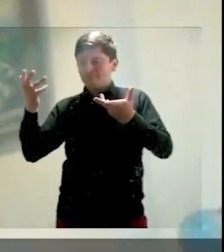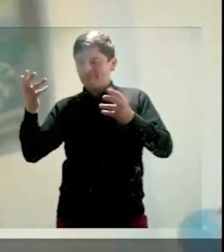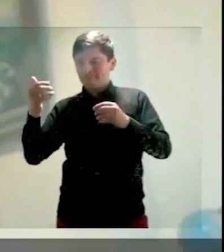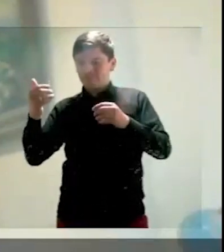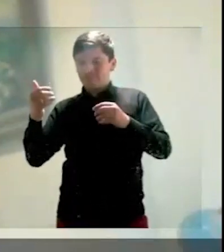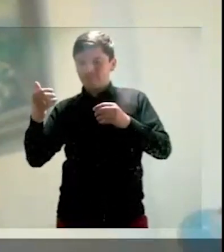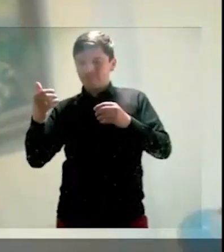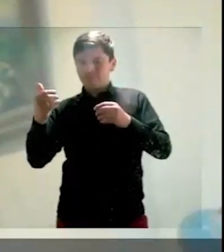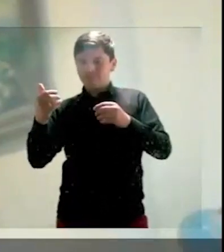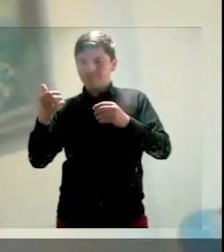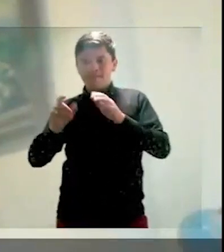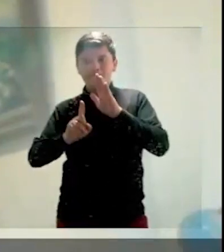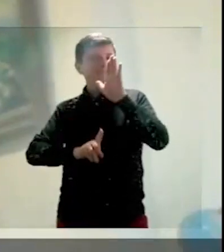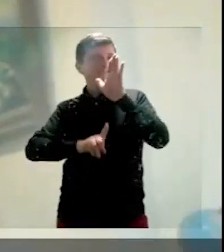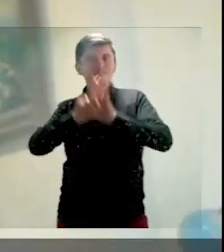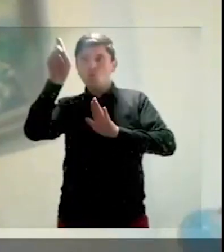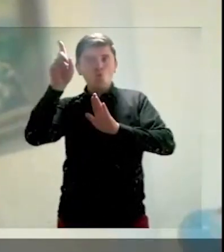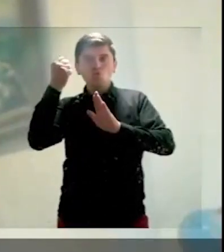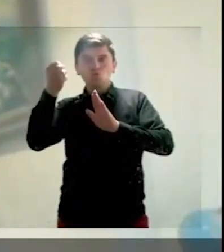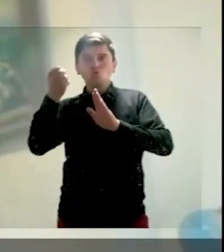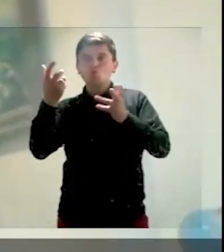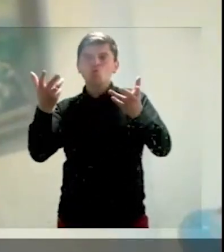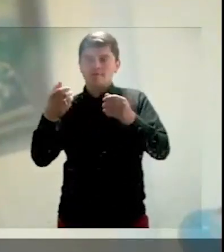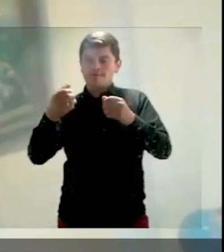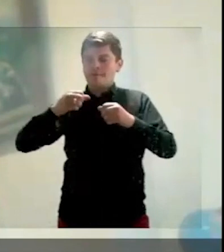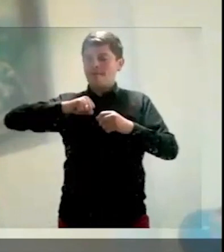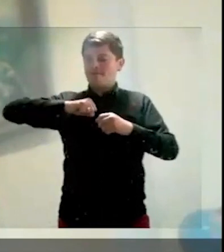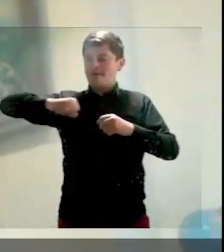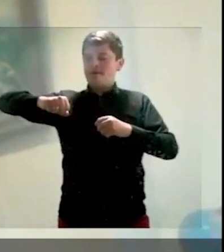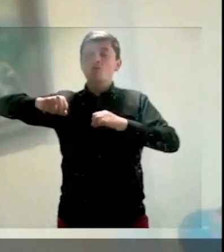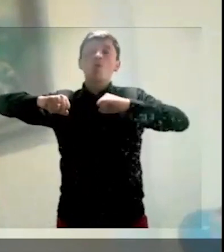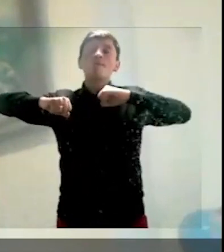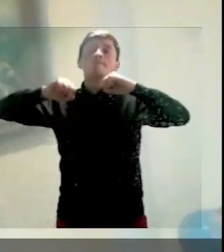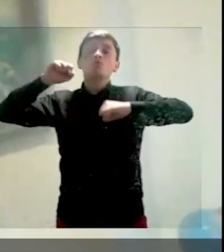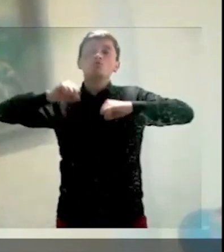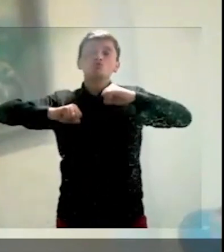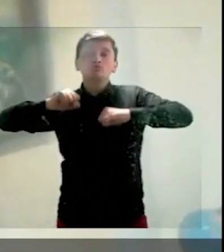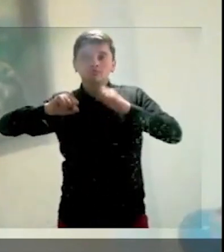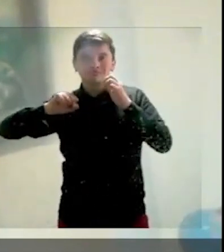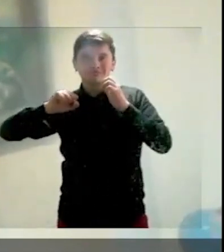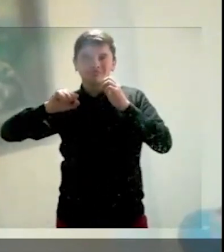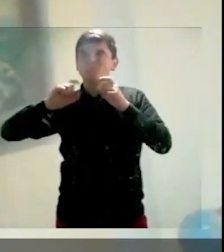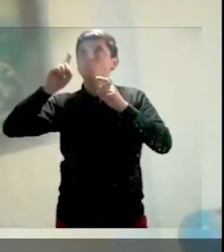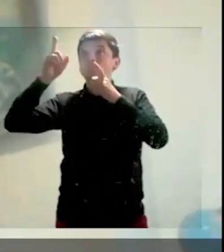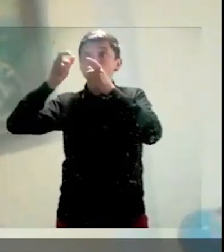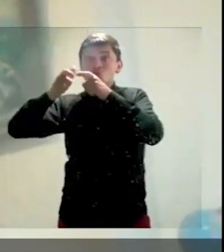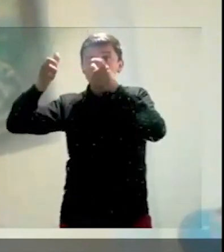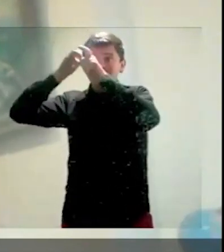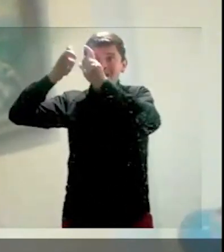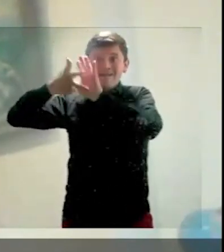se han ido disparando unos posibles derechos a los que la Corte les está